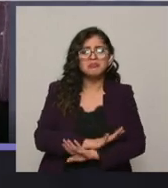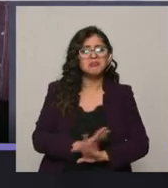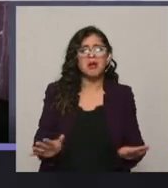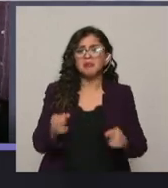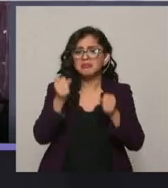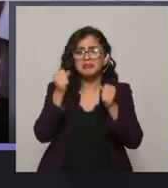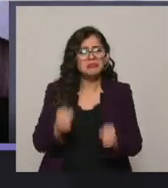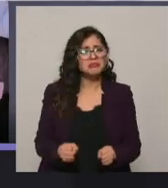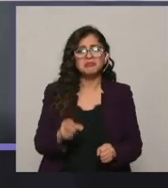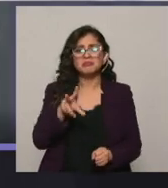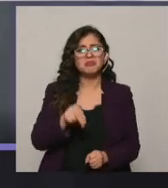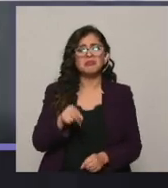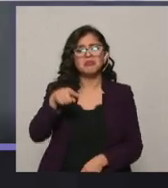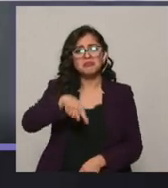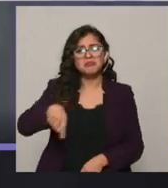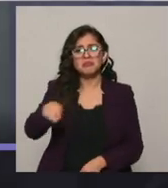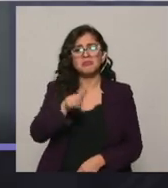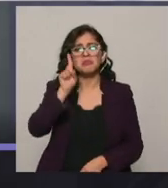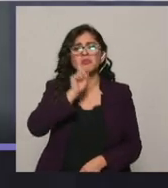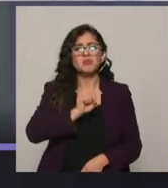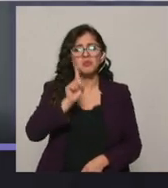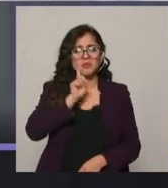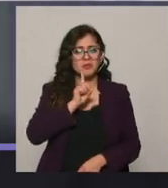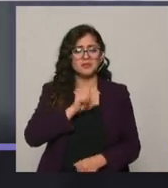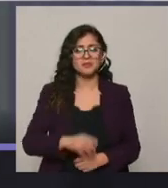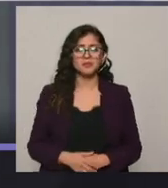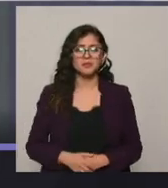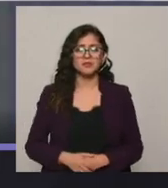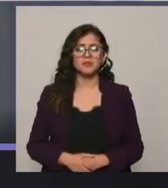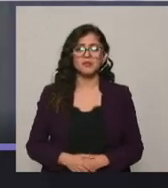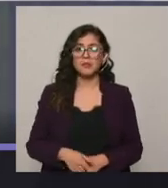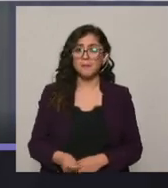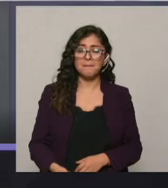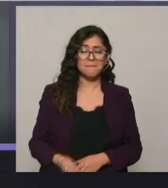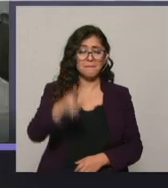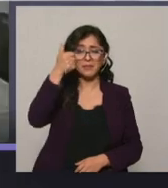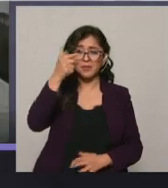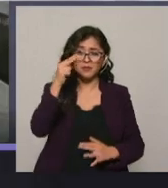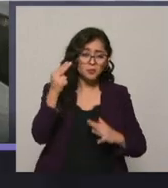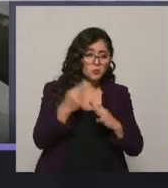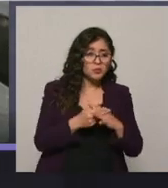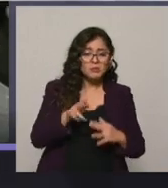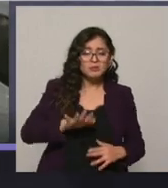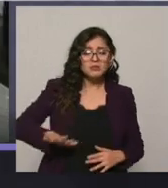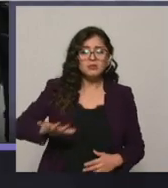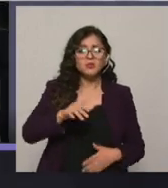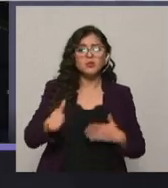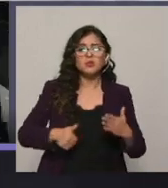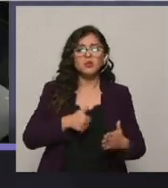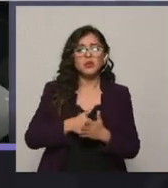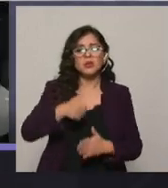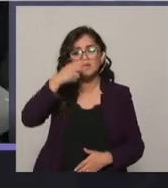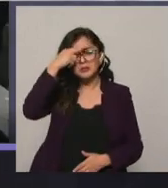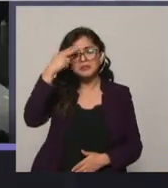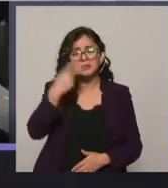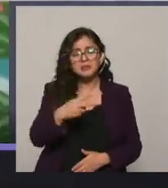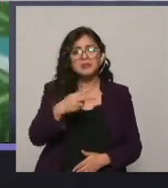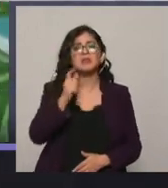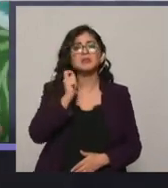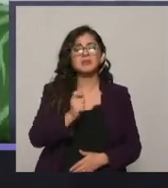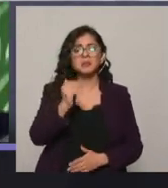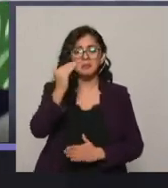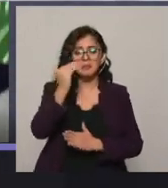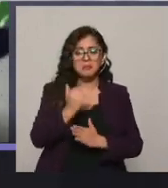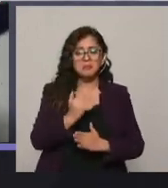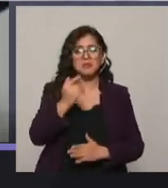para nosotras. Uno de los primeros feminicidios que se da en esta ciudad es el de una menor de